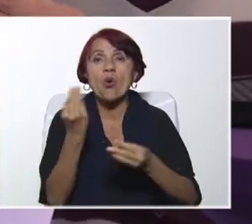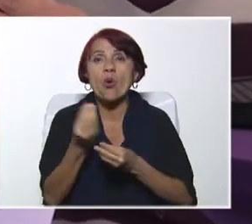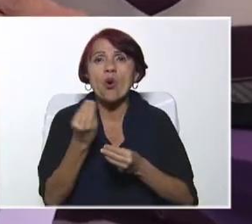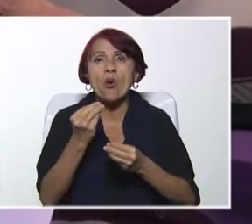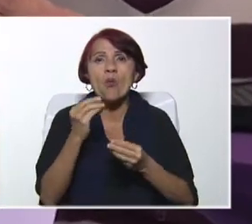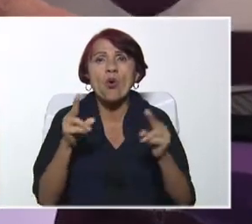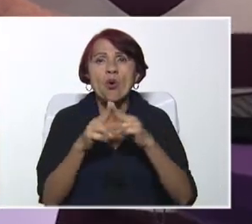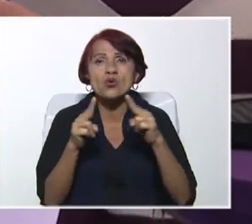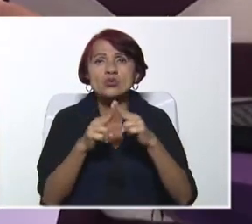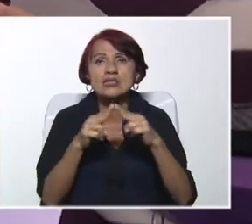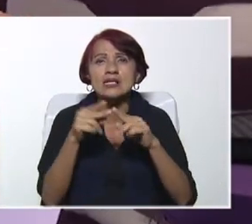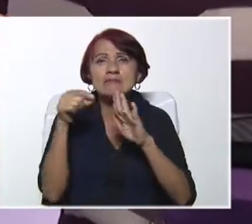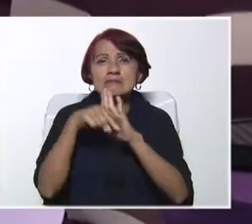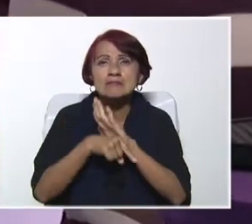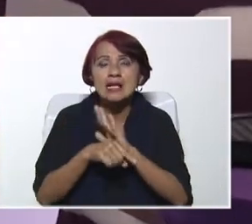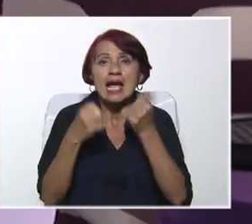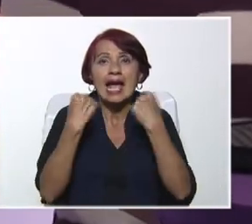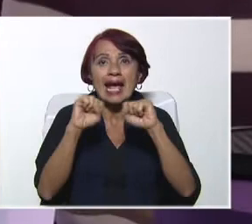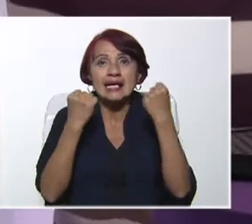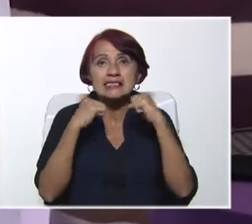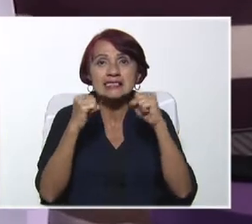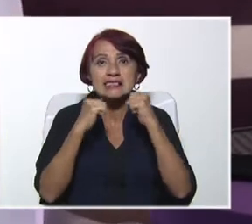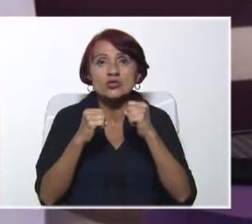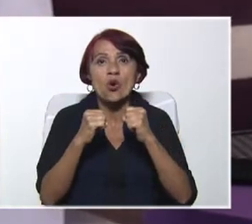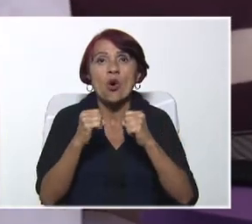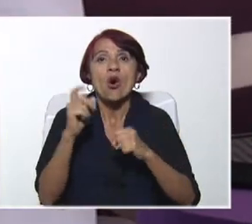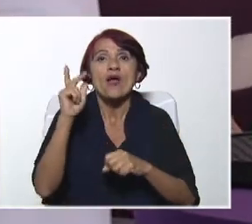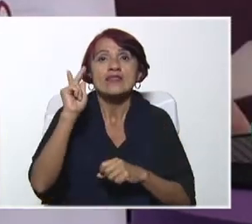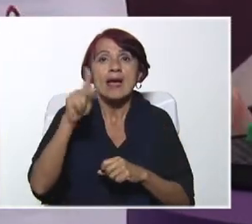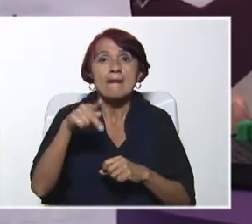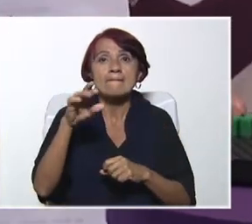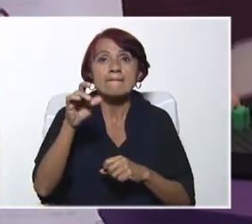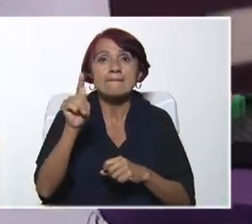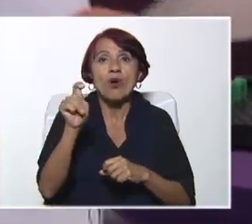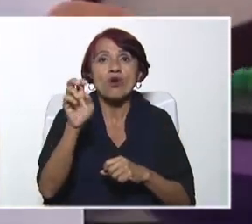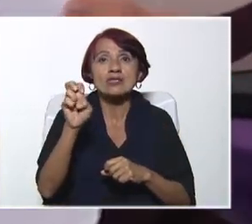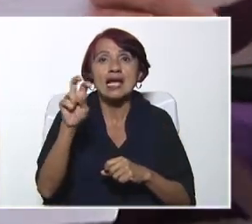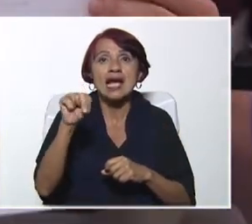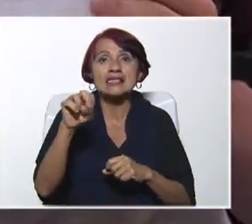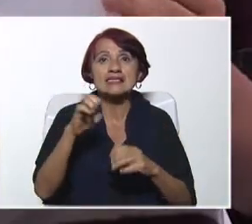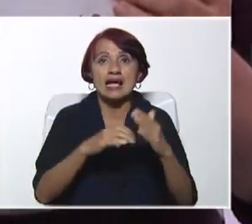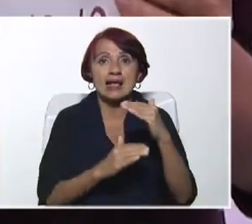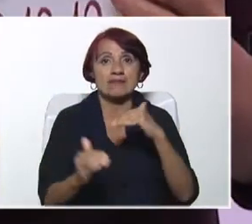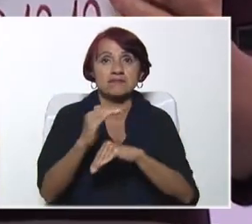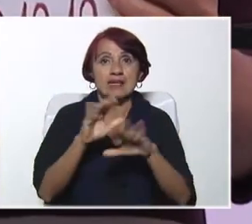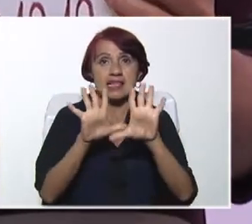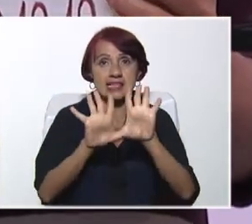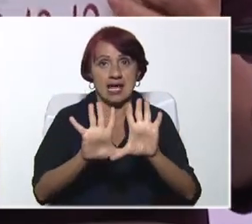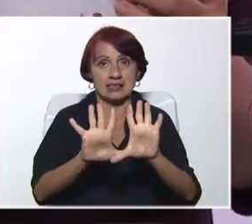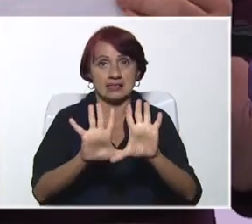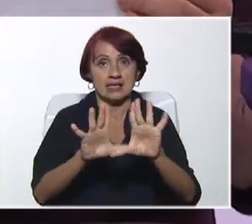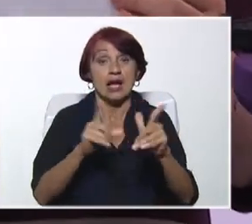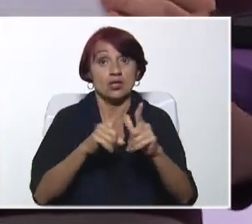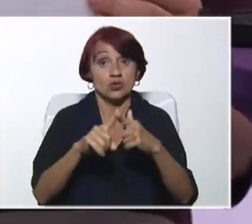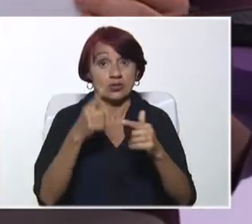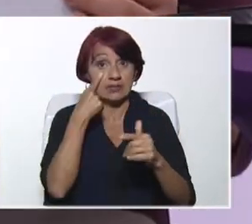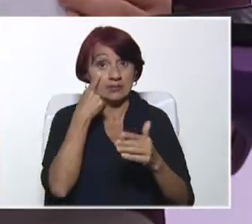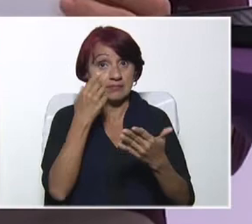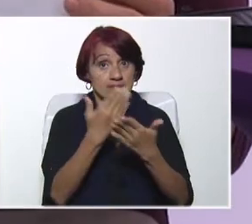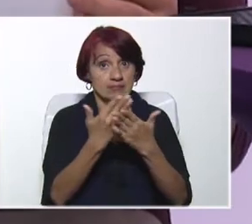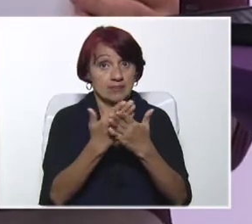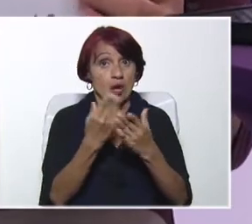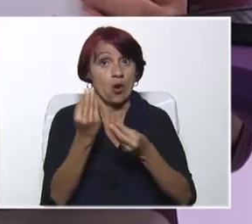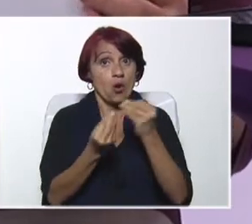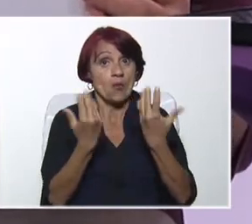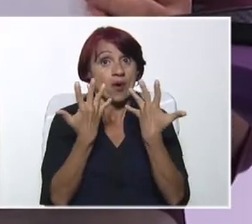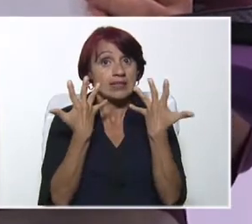poder elaborar los ejercicios de potencia de base 10. Entonces tenemos aquí una representación de